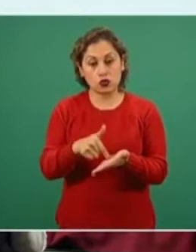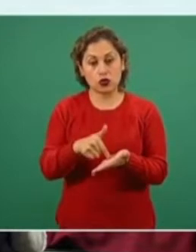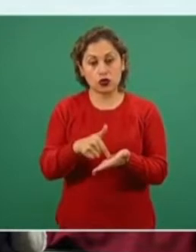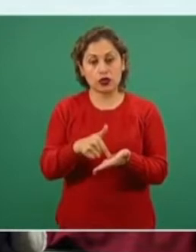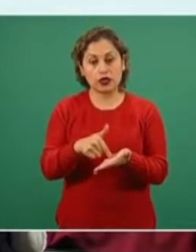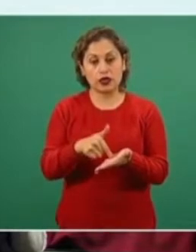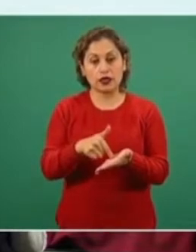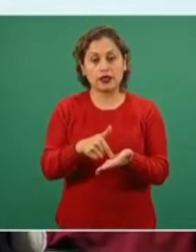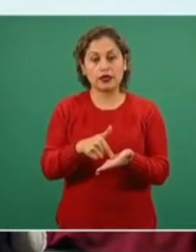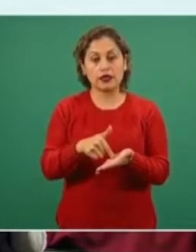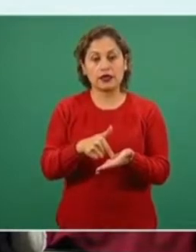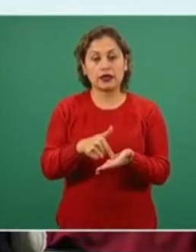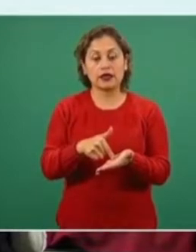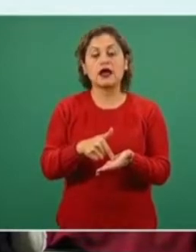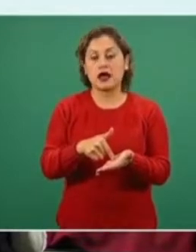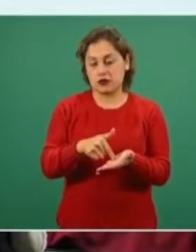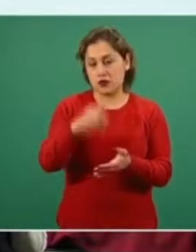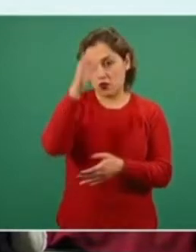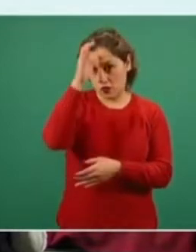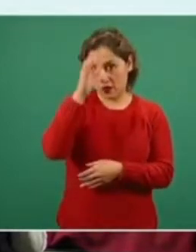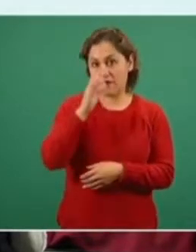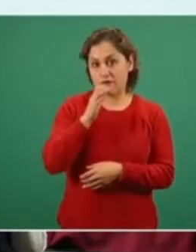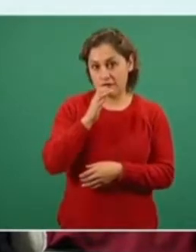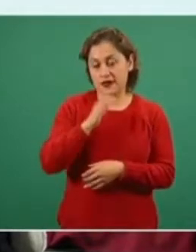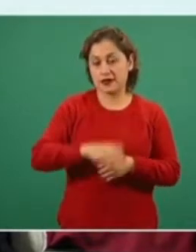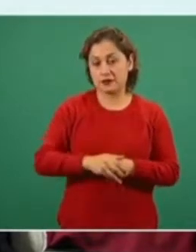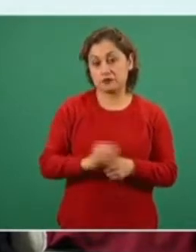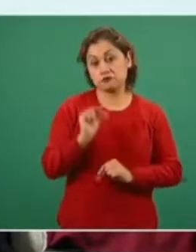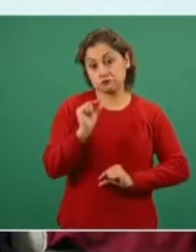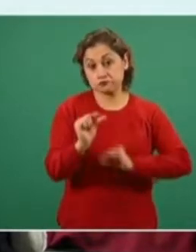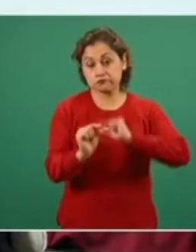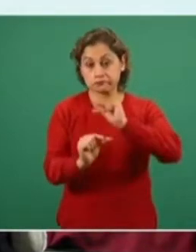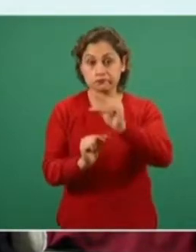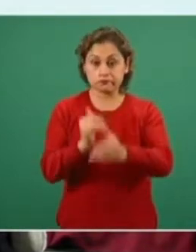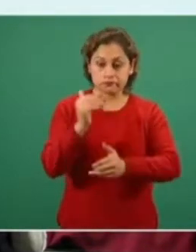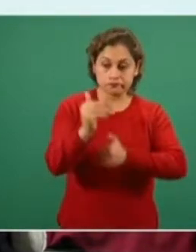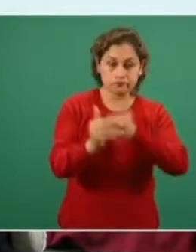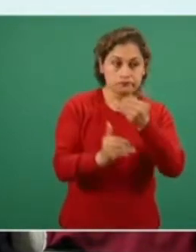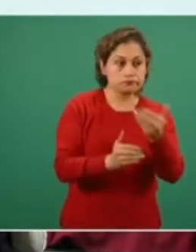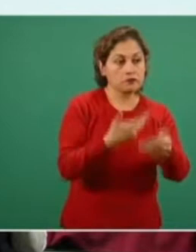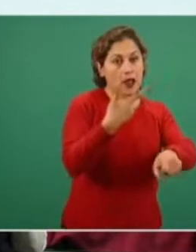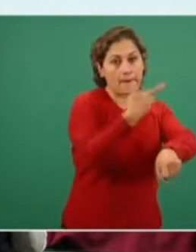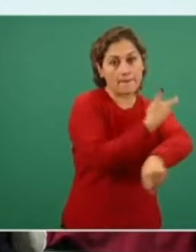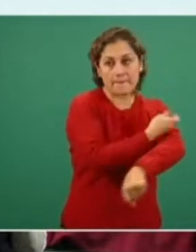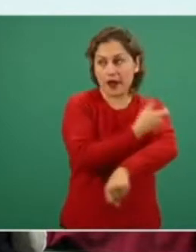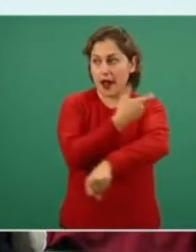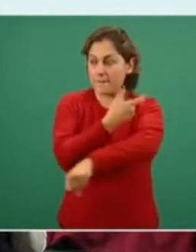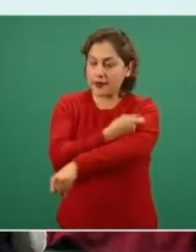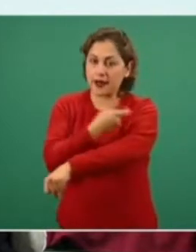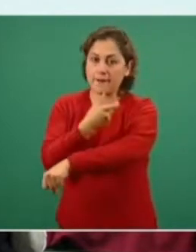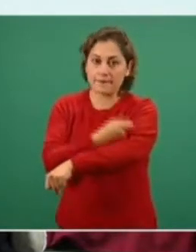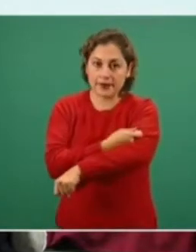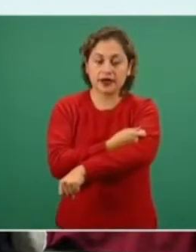en el Estado de Coahuila. Y así es como ha ido avanzando y así avanzará. La idea general es que